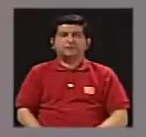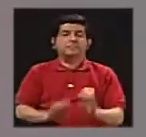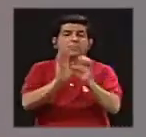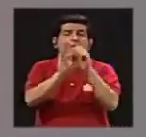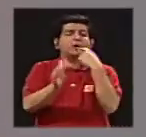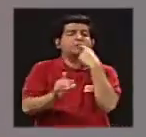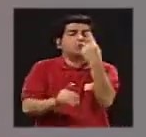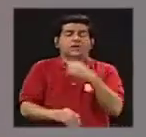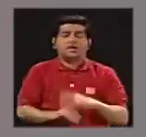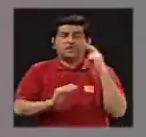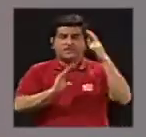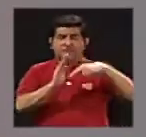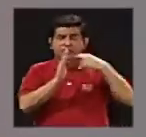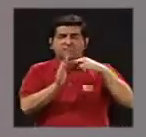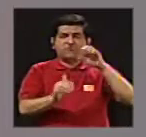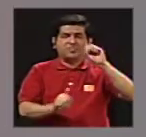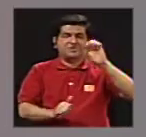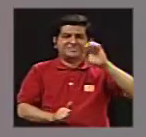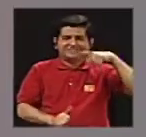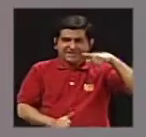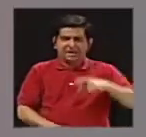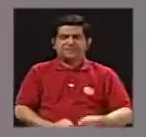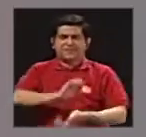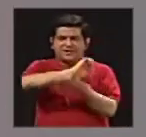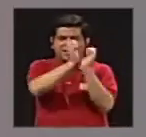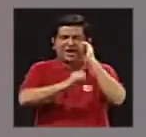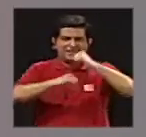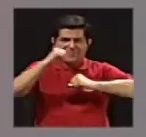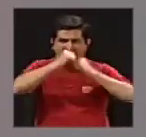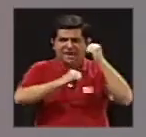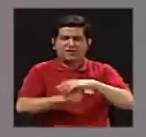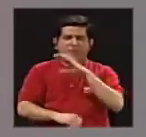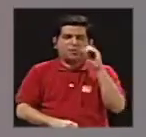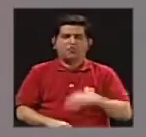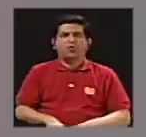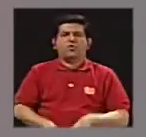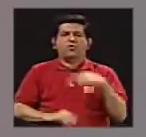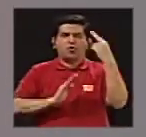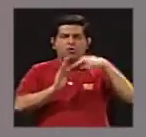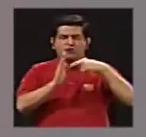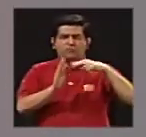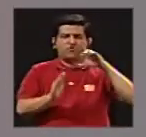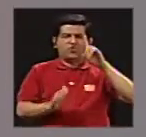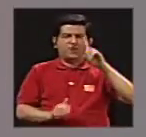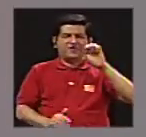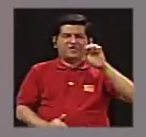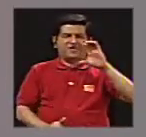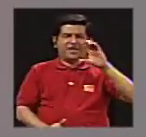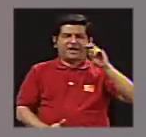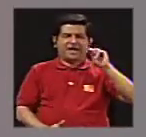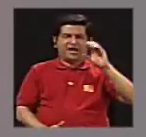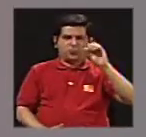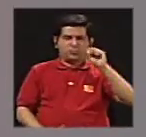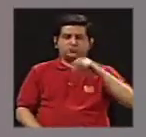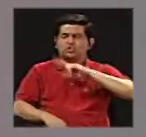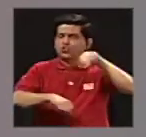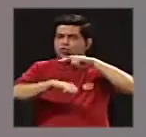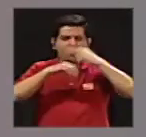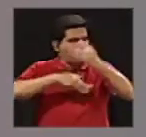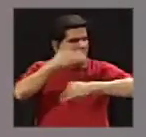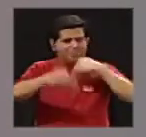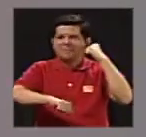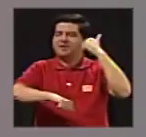le dije el papel del C modificación de estructura el papel de los decanos Eso sí tiene que ir con el procedimiento normal que